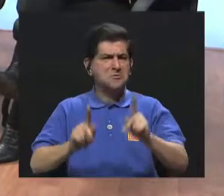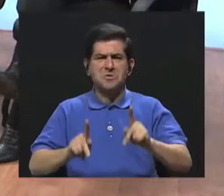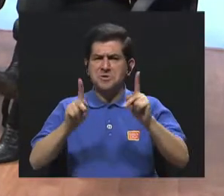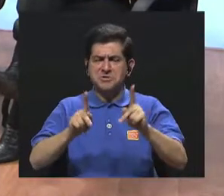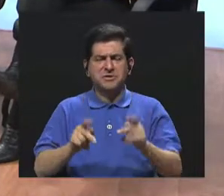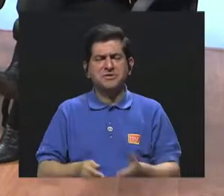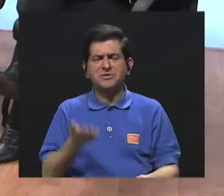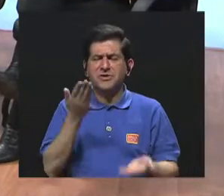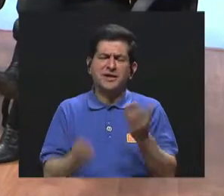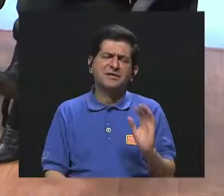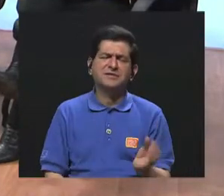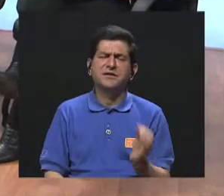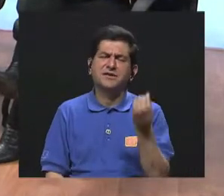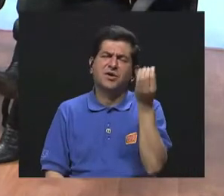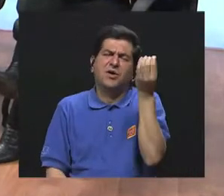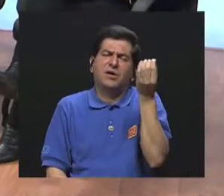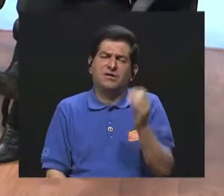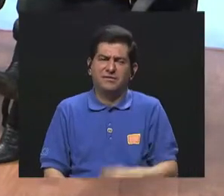muchos chicos, digamos,